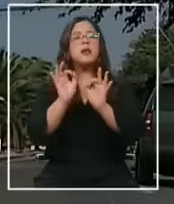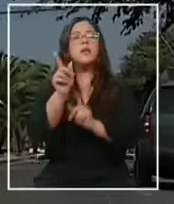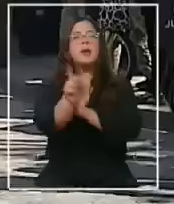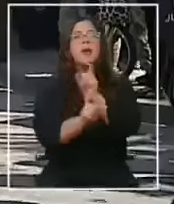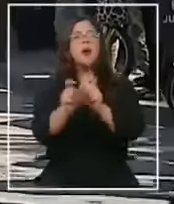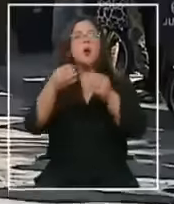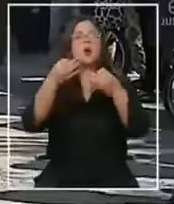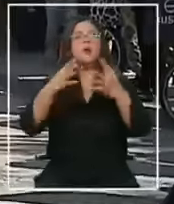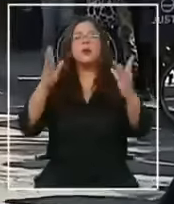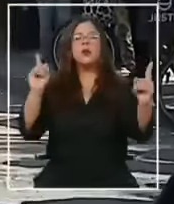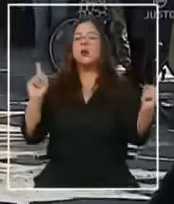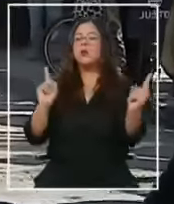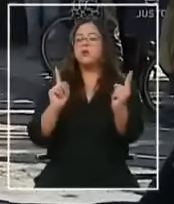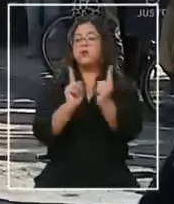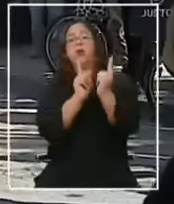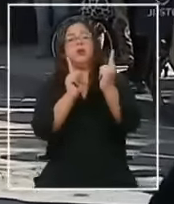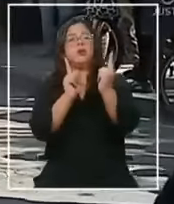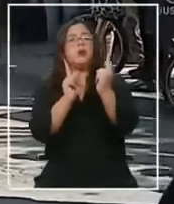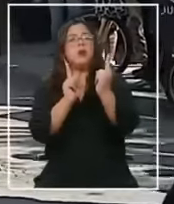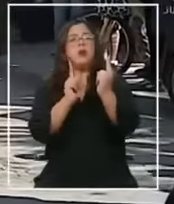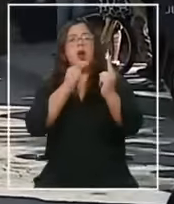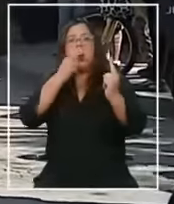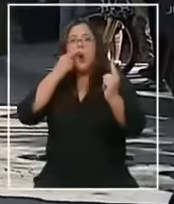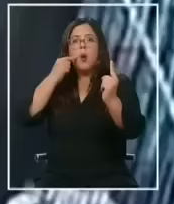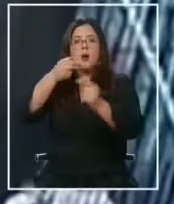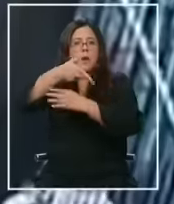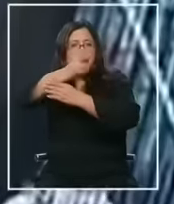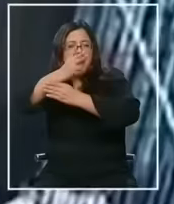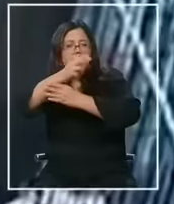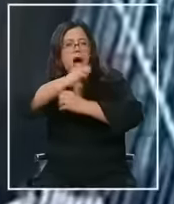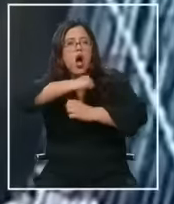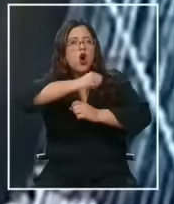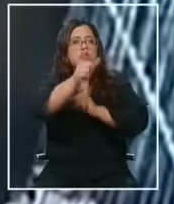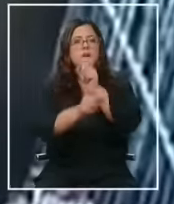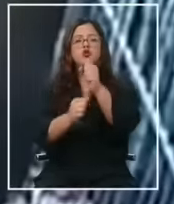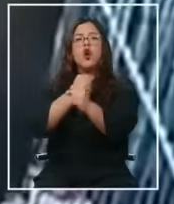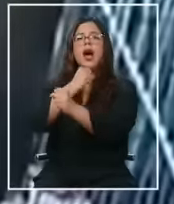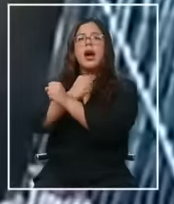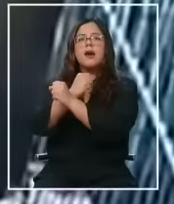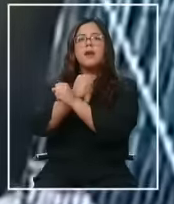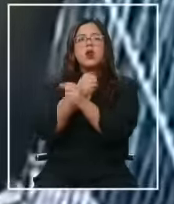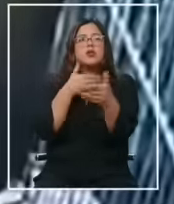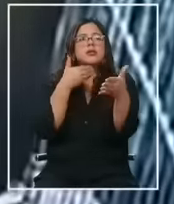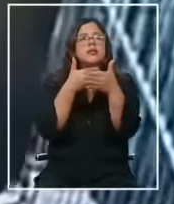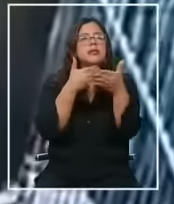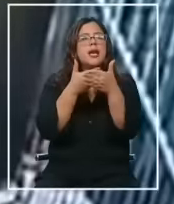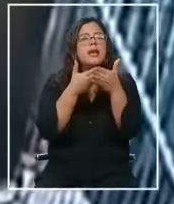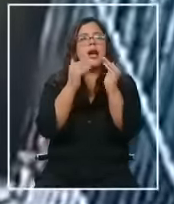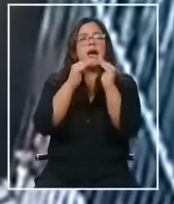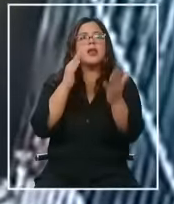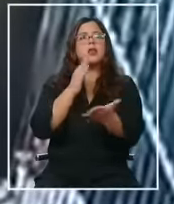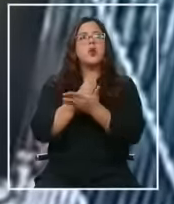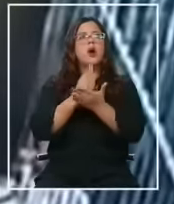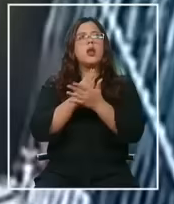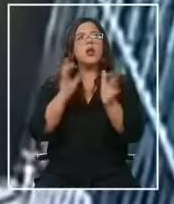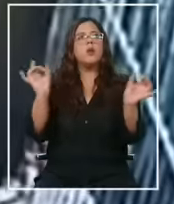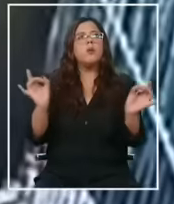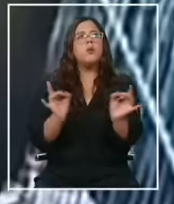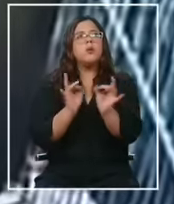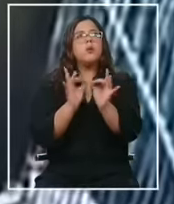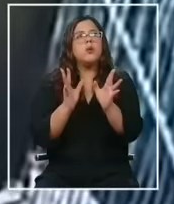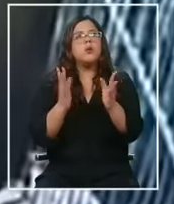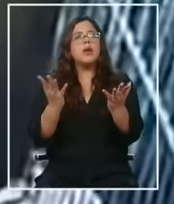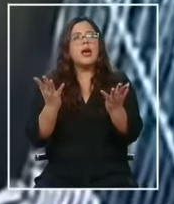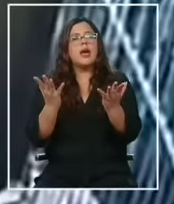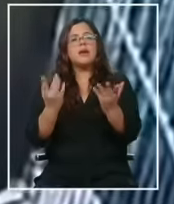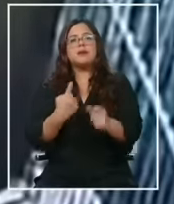quienes se cruzaron en el camino de este hombre que por enfrentarse a tiros con carabineros y a tan solo metros de un colegio, pudo causar